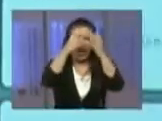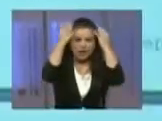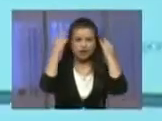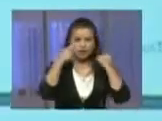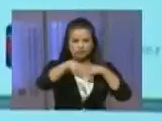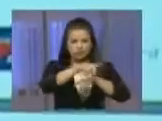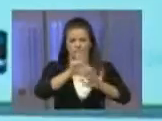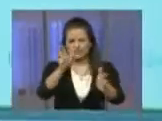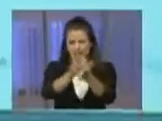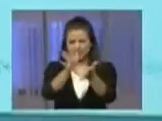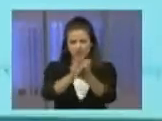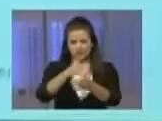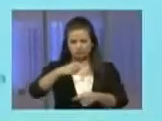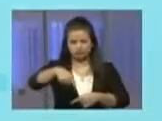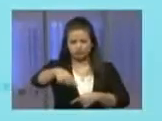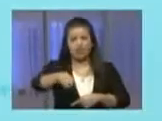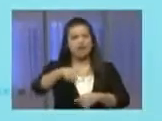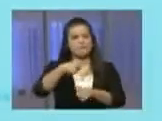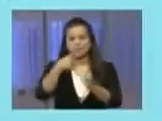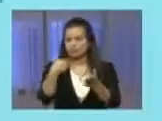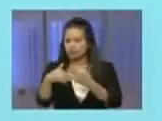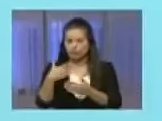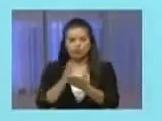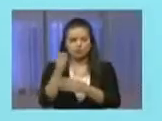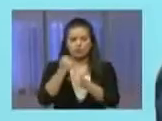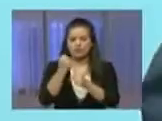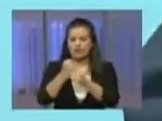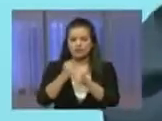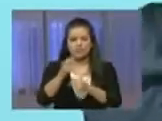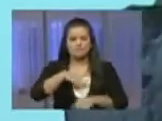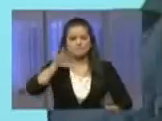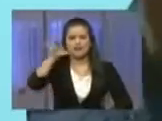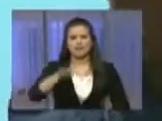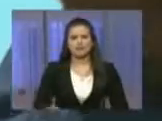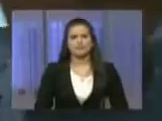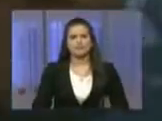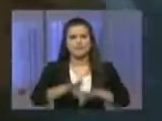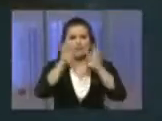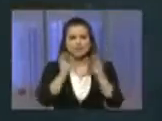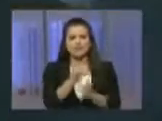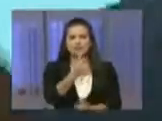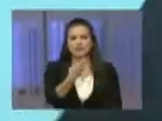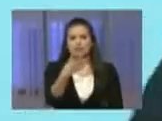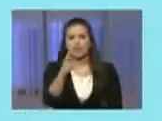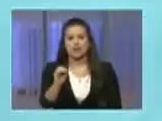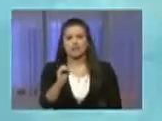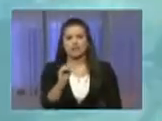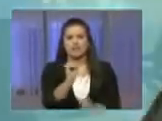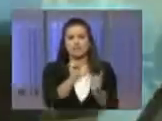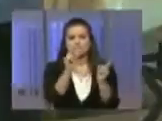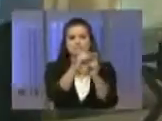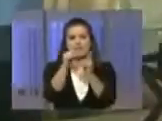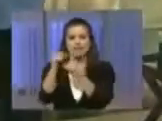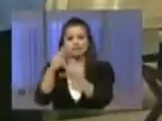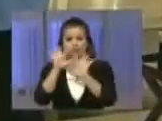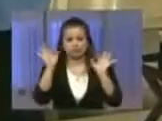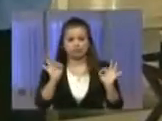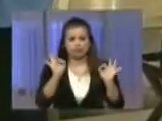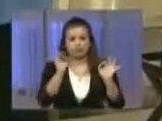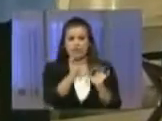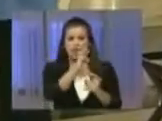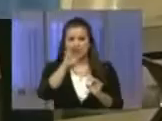tanto sigamos haciendo patria resumió mira en 140 carteres el mensaje de hoy a la banda de los